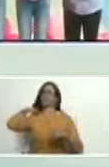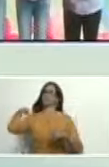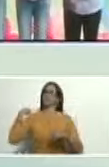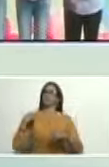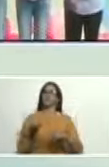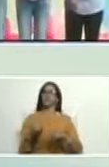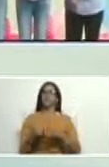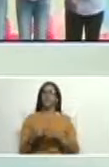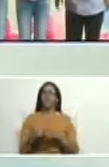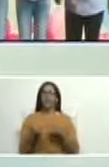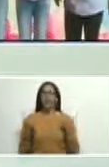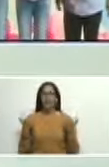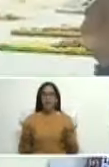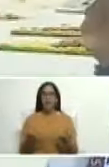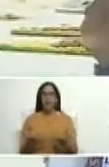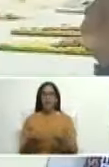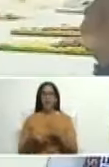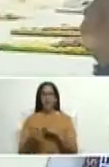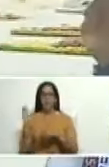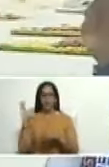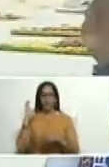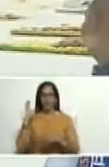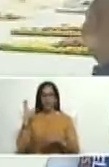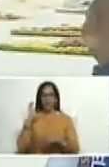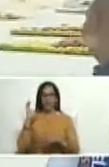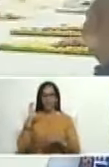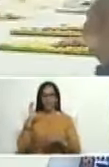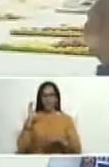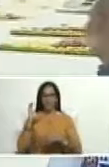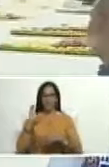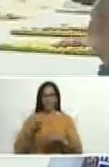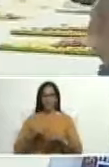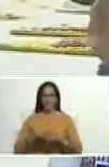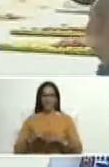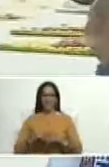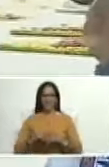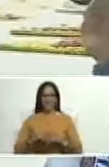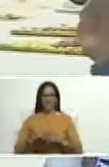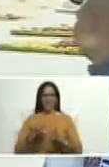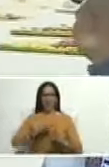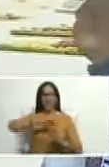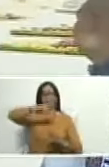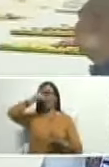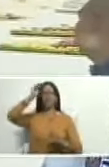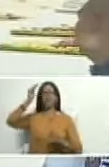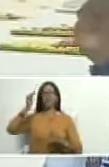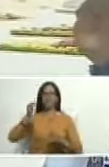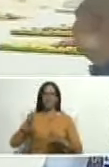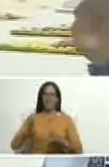Y ahora nos vamos a Caracas, a la montaña